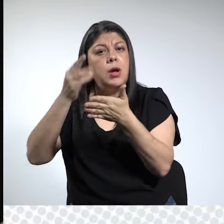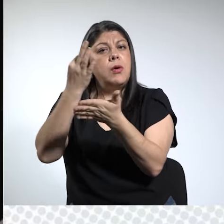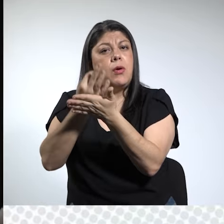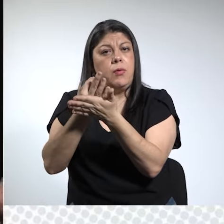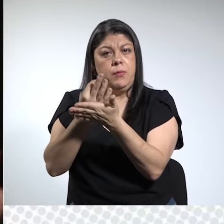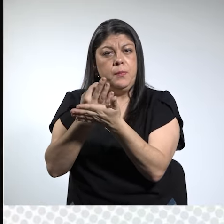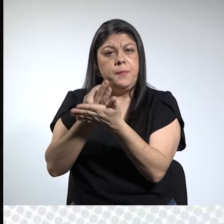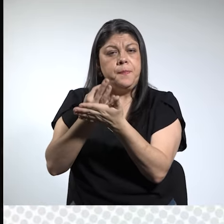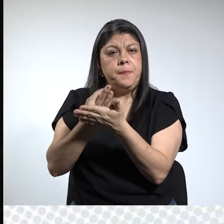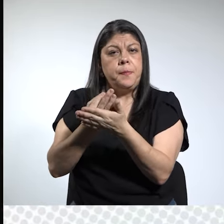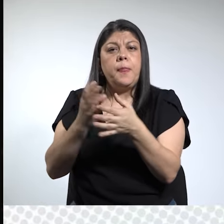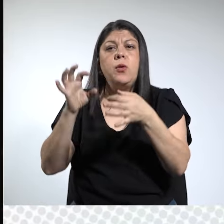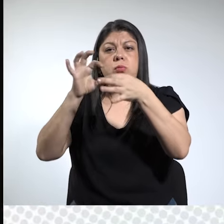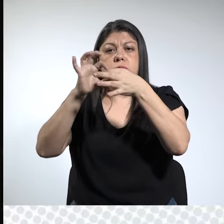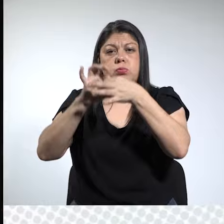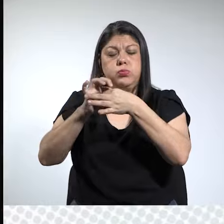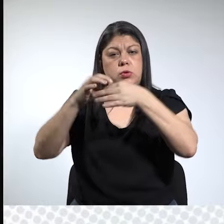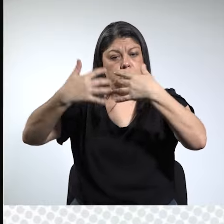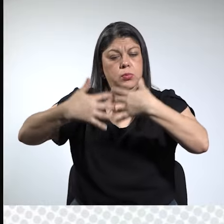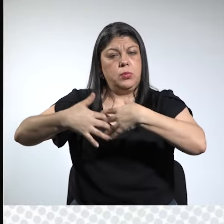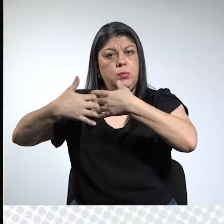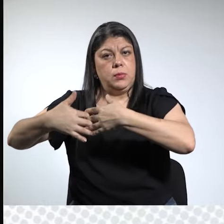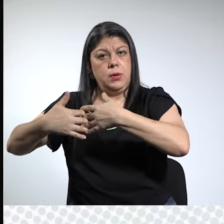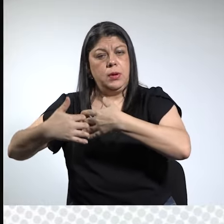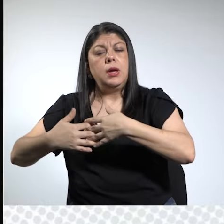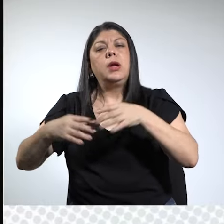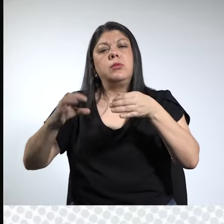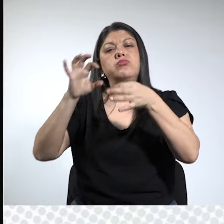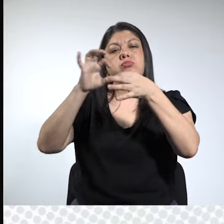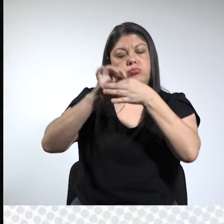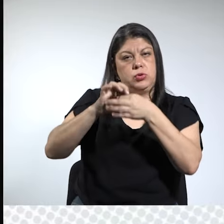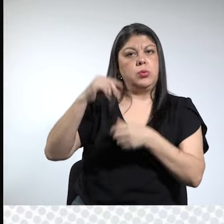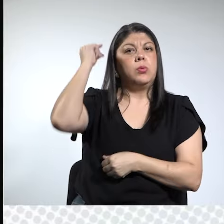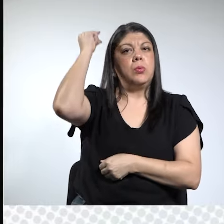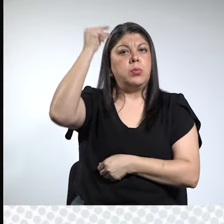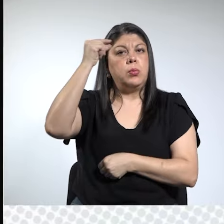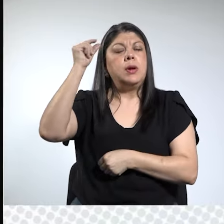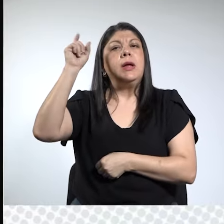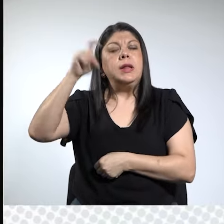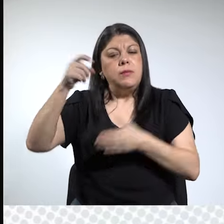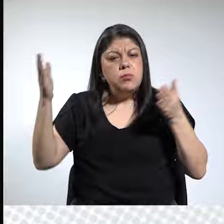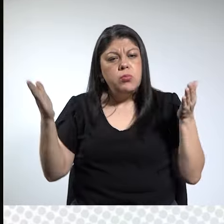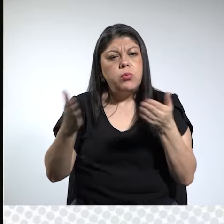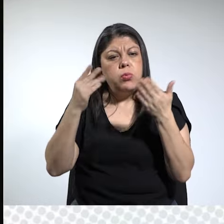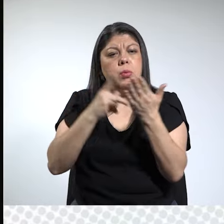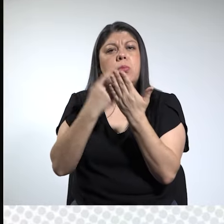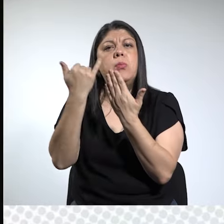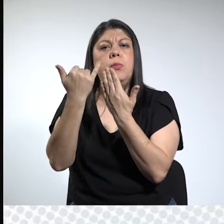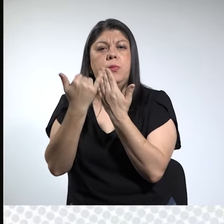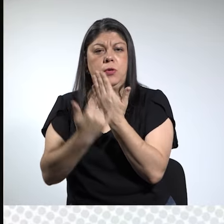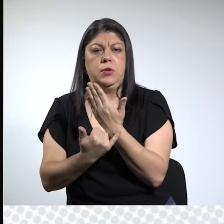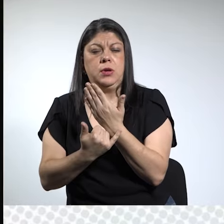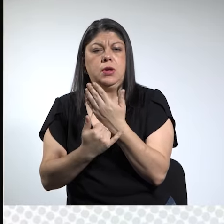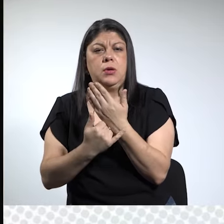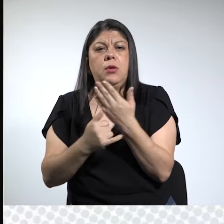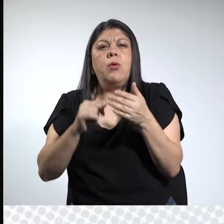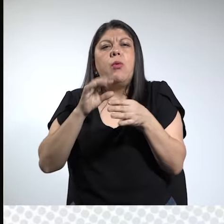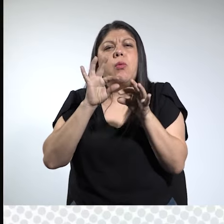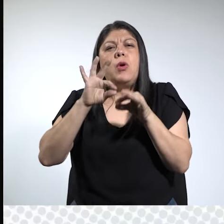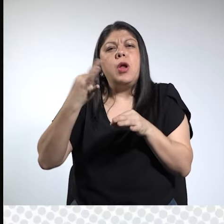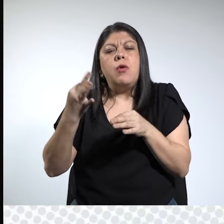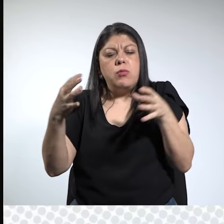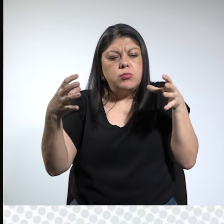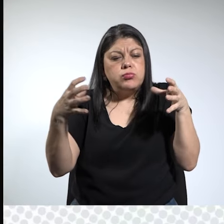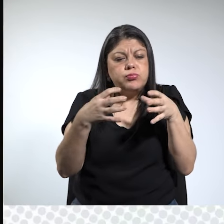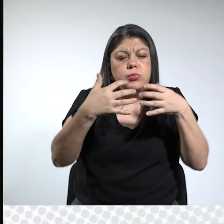financiado mediante alianzas con la industria y con el gobierno, y que vienen a impulsar proyectos específicos en estilo